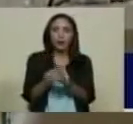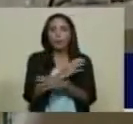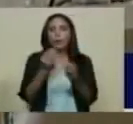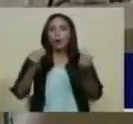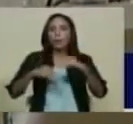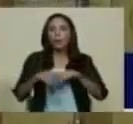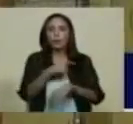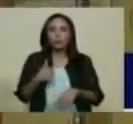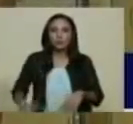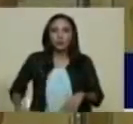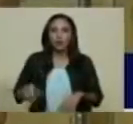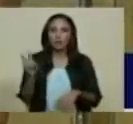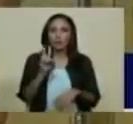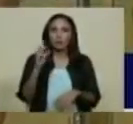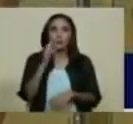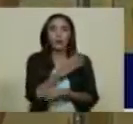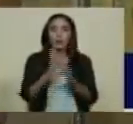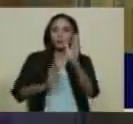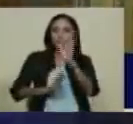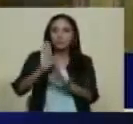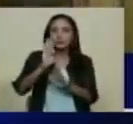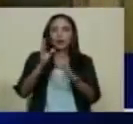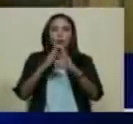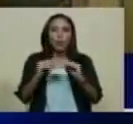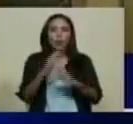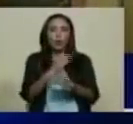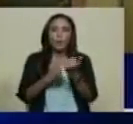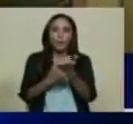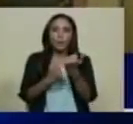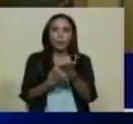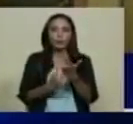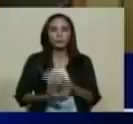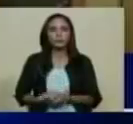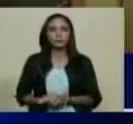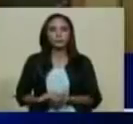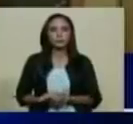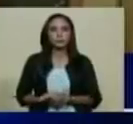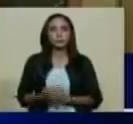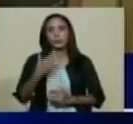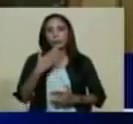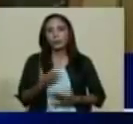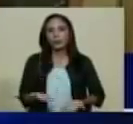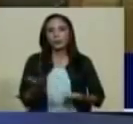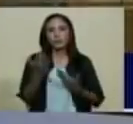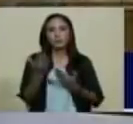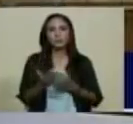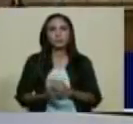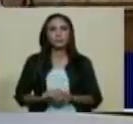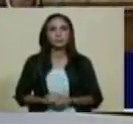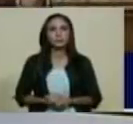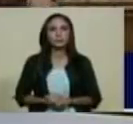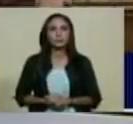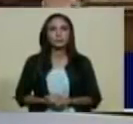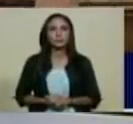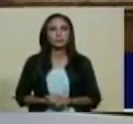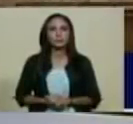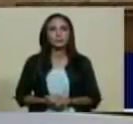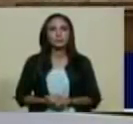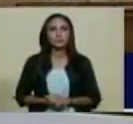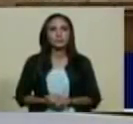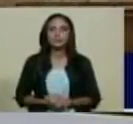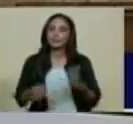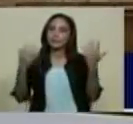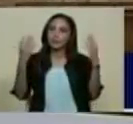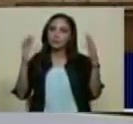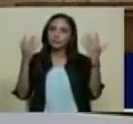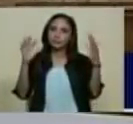China-Venezuela, fortaleciendo los laboratorios de investigación y docencia en nuestro país. Muchísimas gracias. Bueno, muchísimas gracias. Aquí un aplauso por